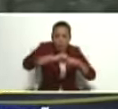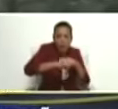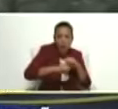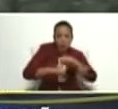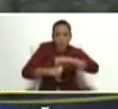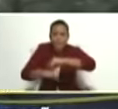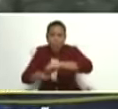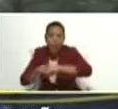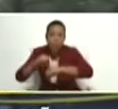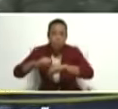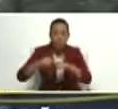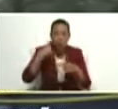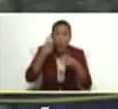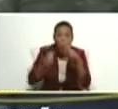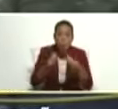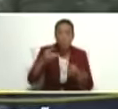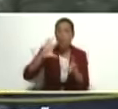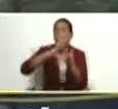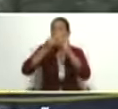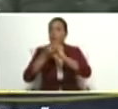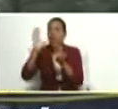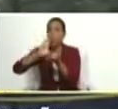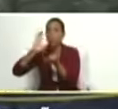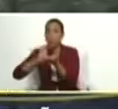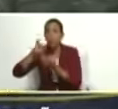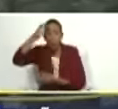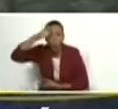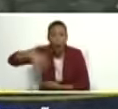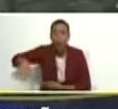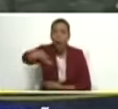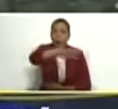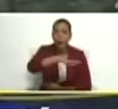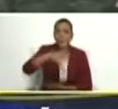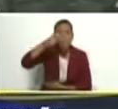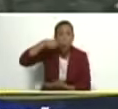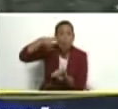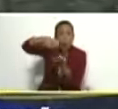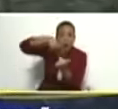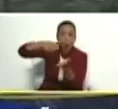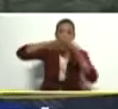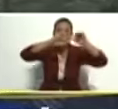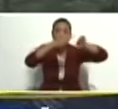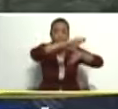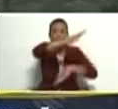combinar en las ciudades, en los campos, en las costas,